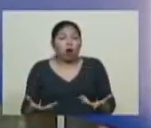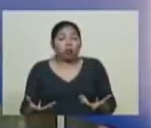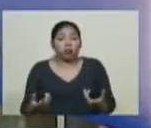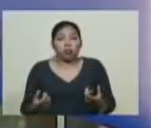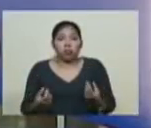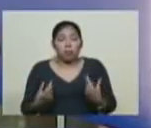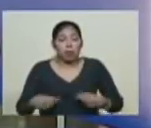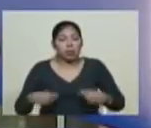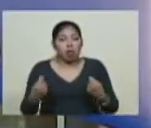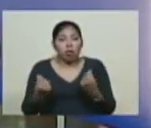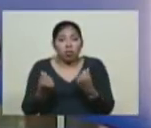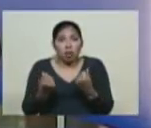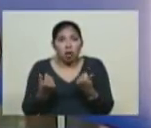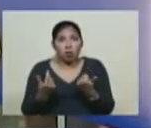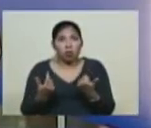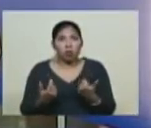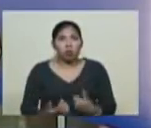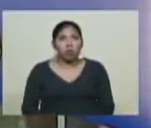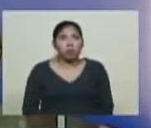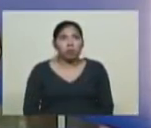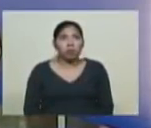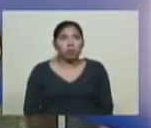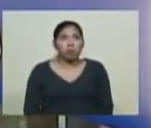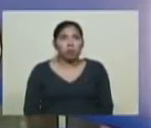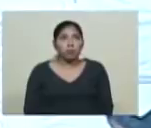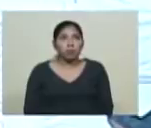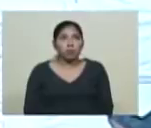compañero gobernador, es una inversión